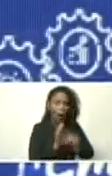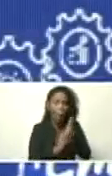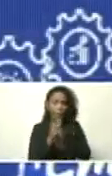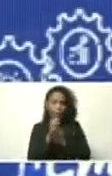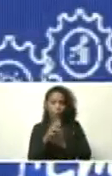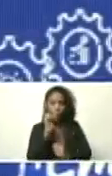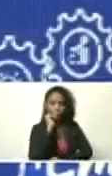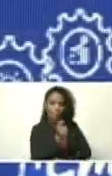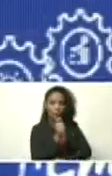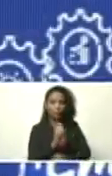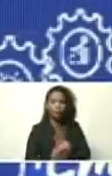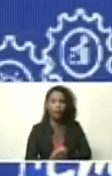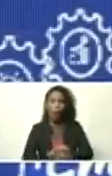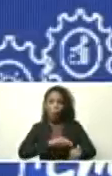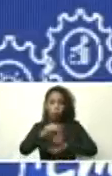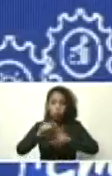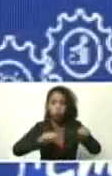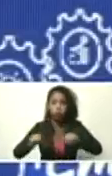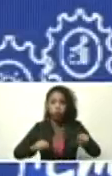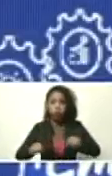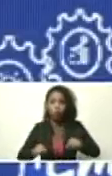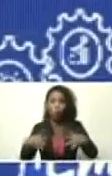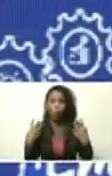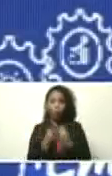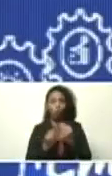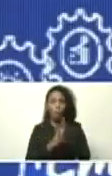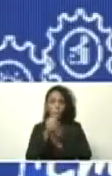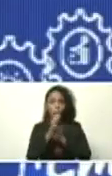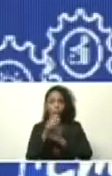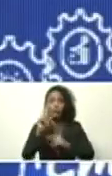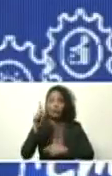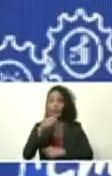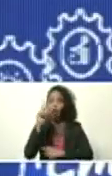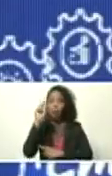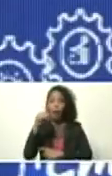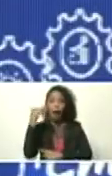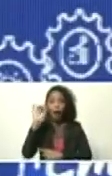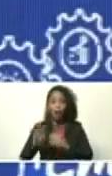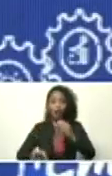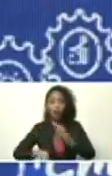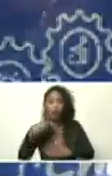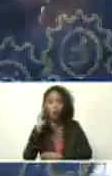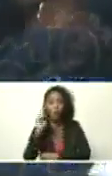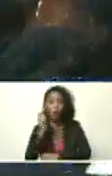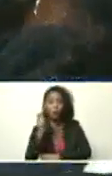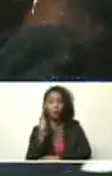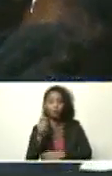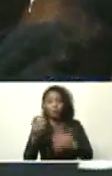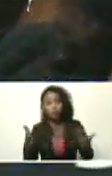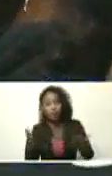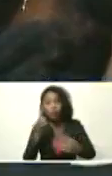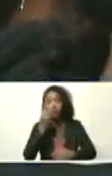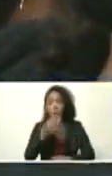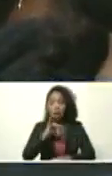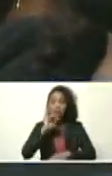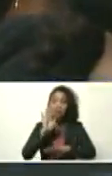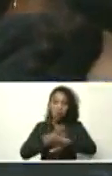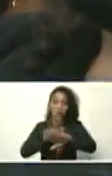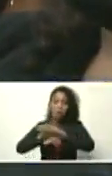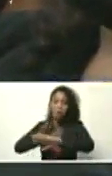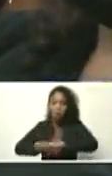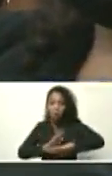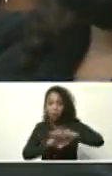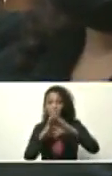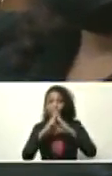en coordinación con Emprender Juntos, sino que también está el fondo financiando. Así que son buenas noticias